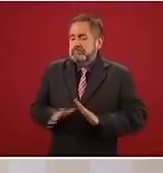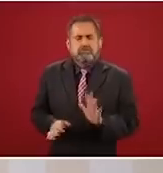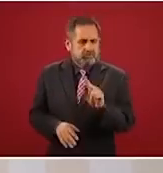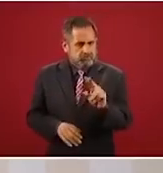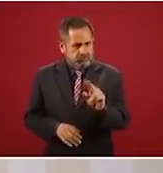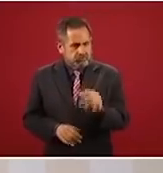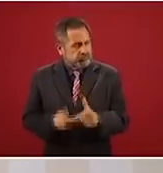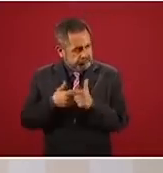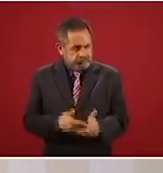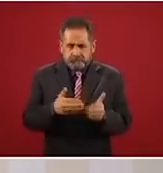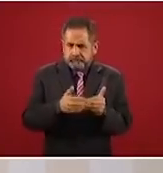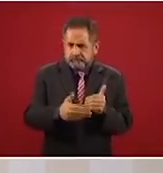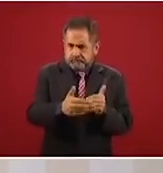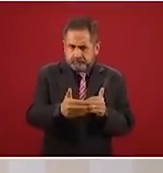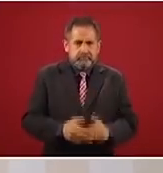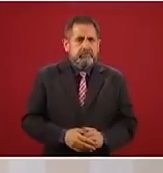pero